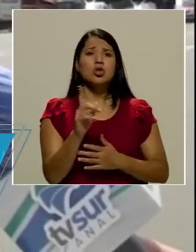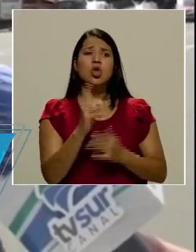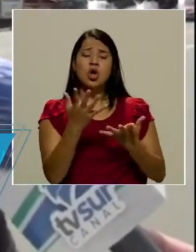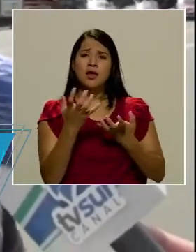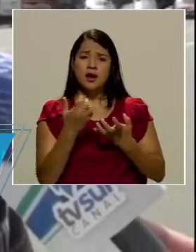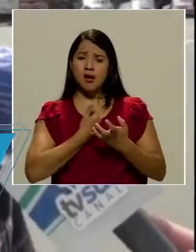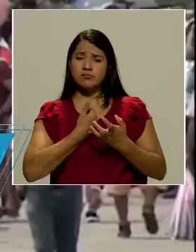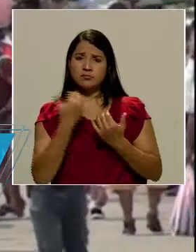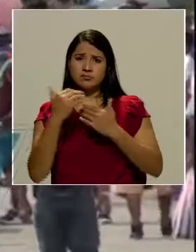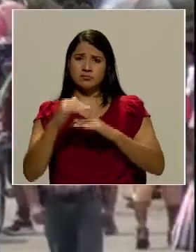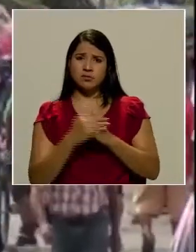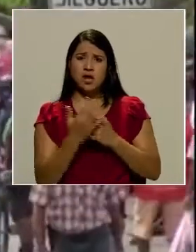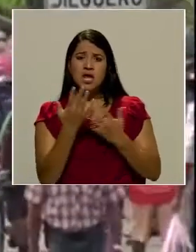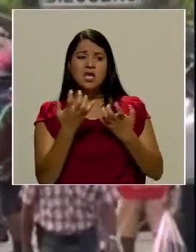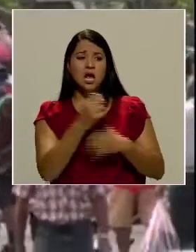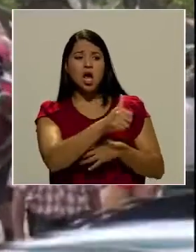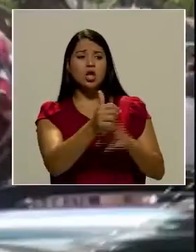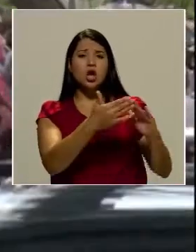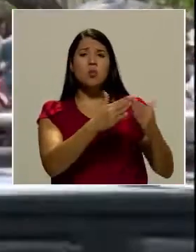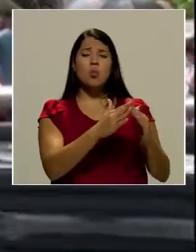paguemos los platos rotos.